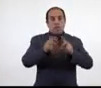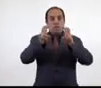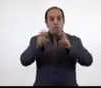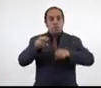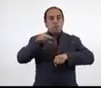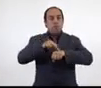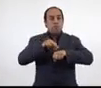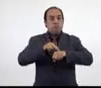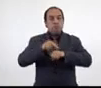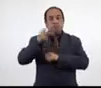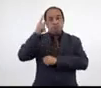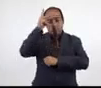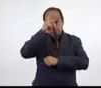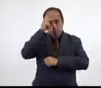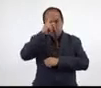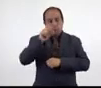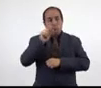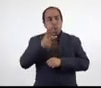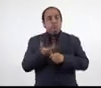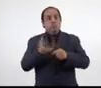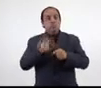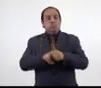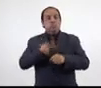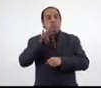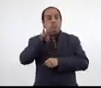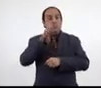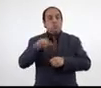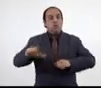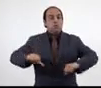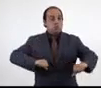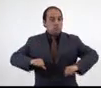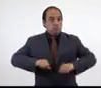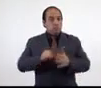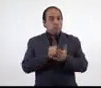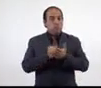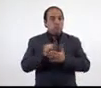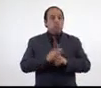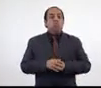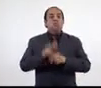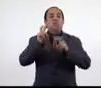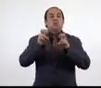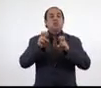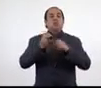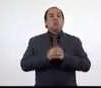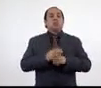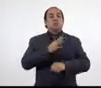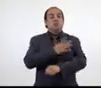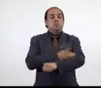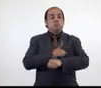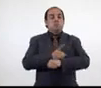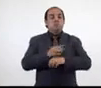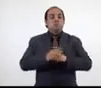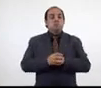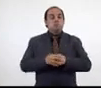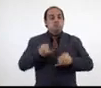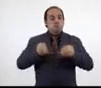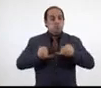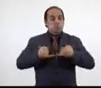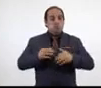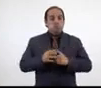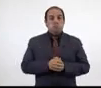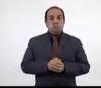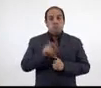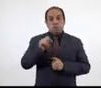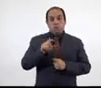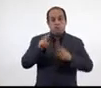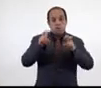y también hospitalaria, 19 acciones relacionadas a la orientación jurídica, hablamos de otras acciones también